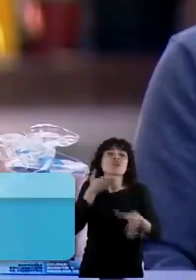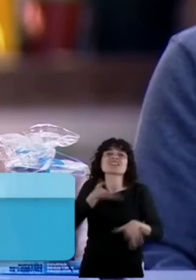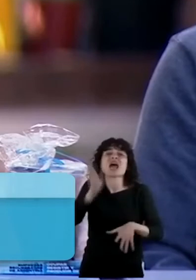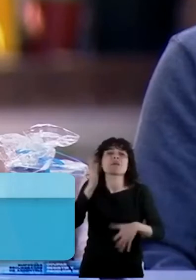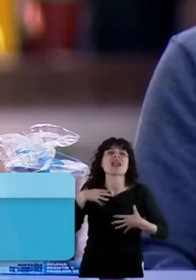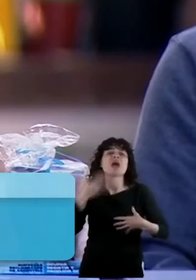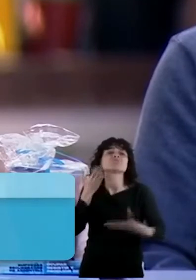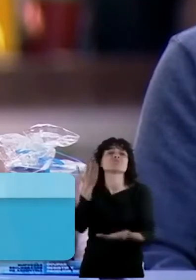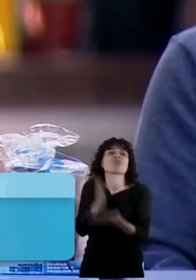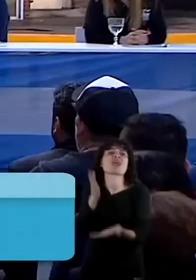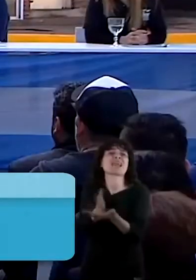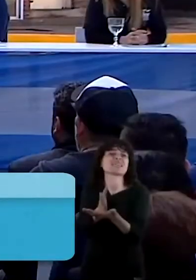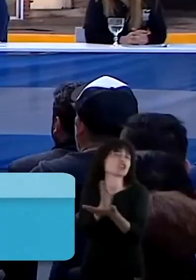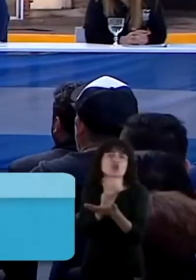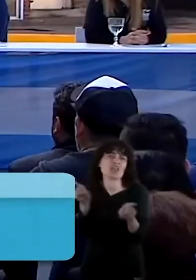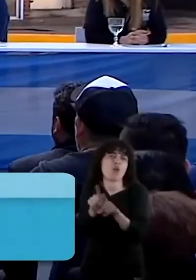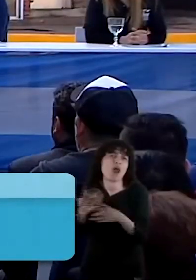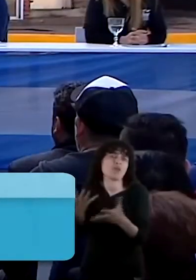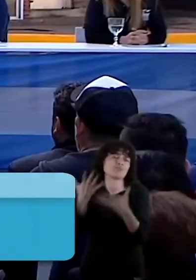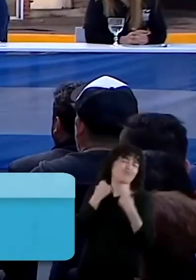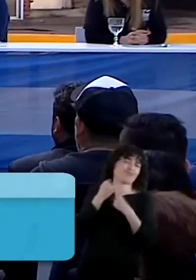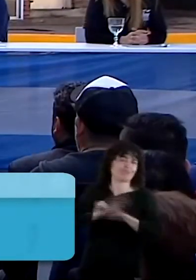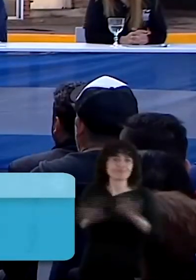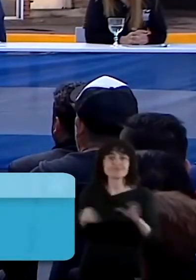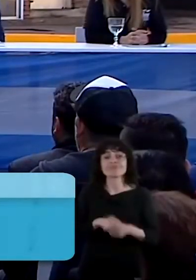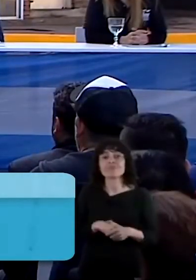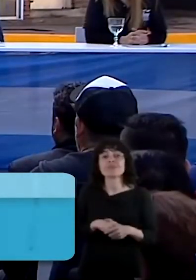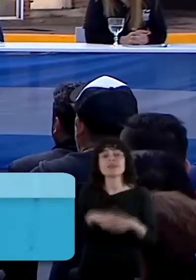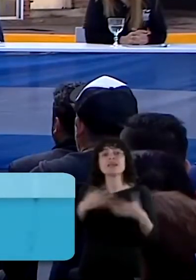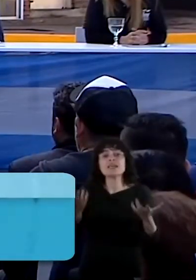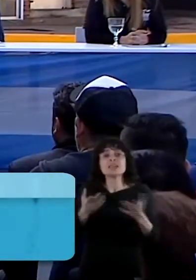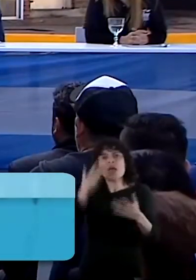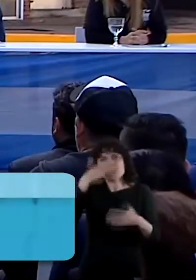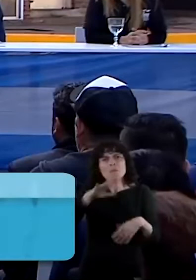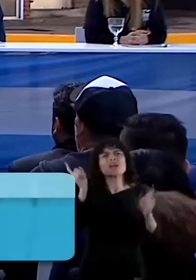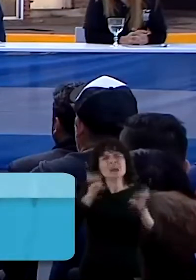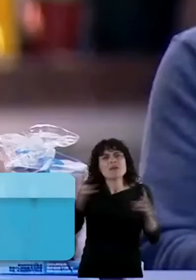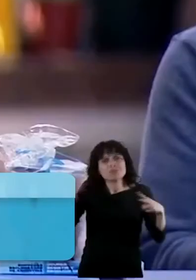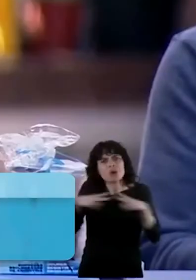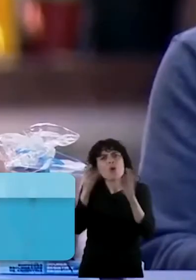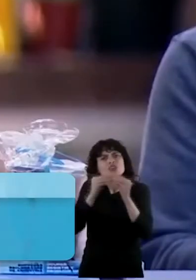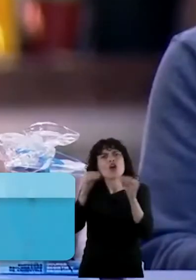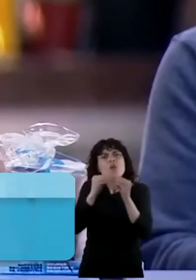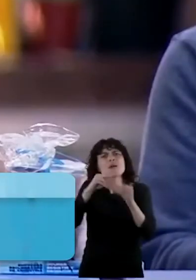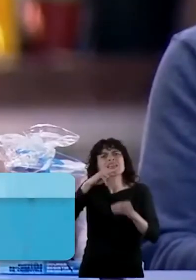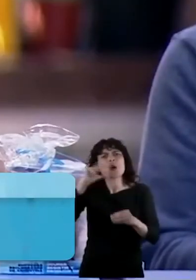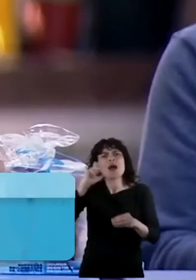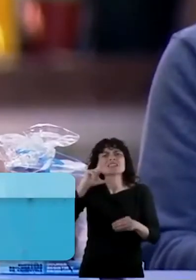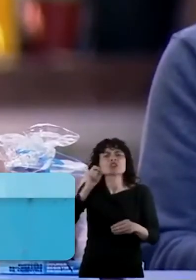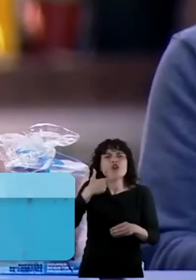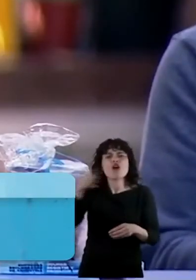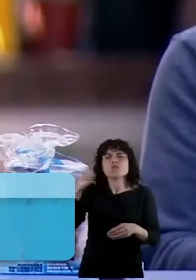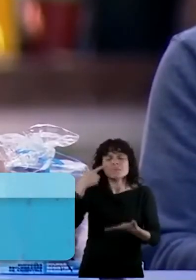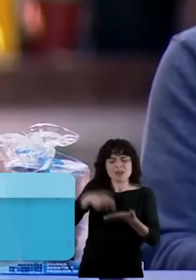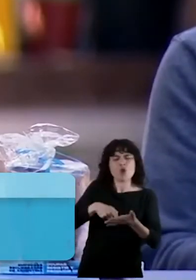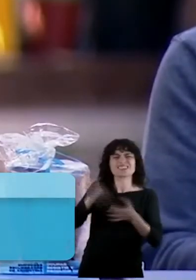Y un día apareció el Vasco, entre otros, con su pedido de que recuperemos empresas. Y yo